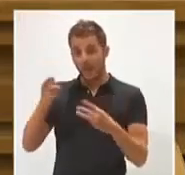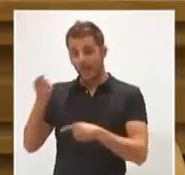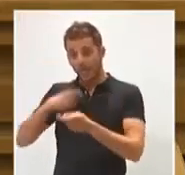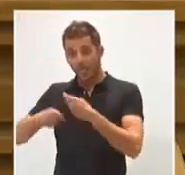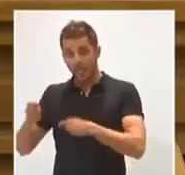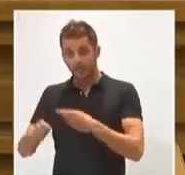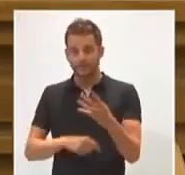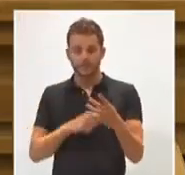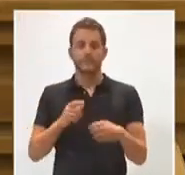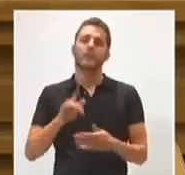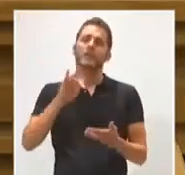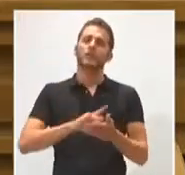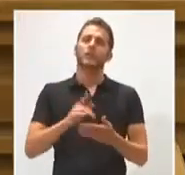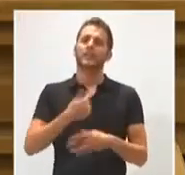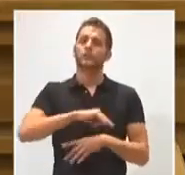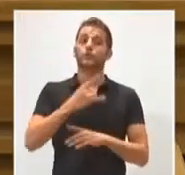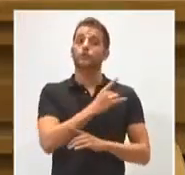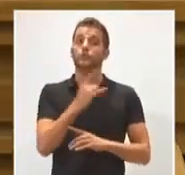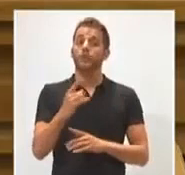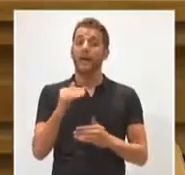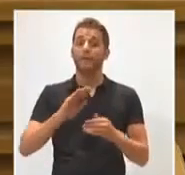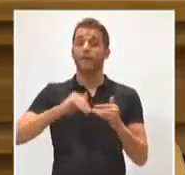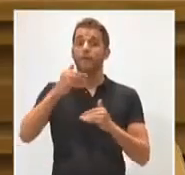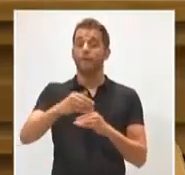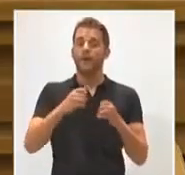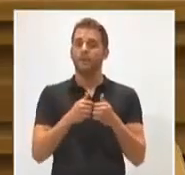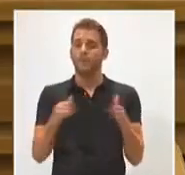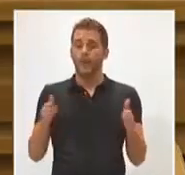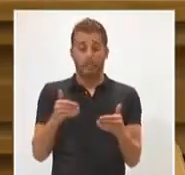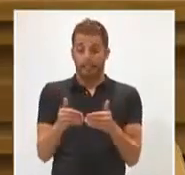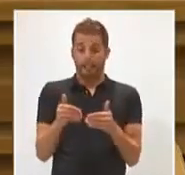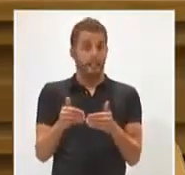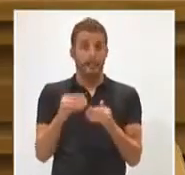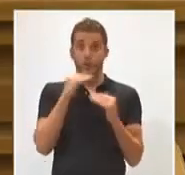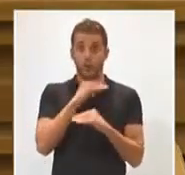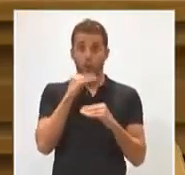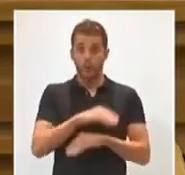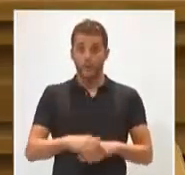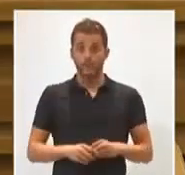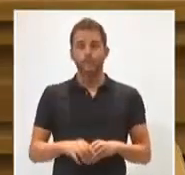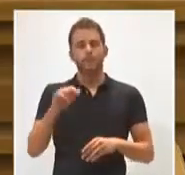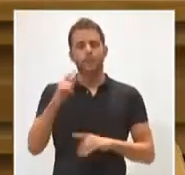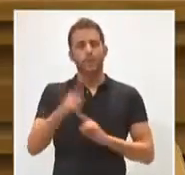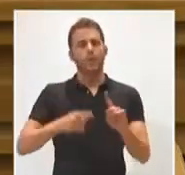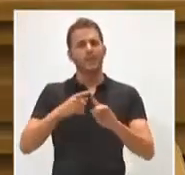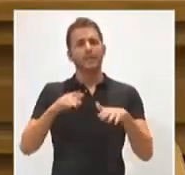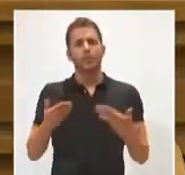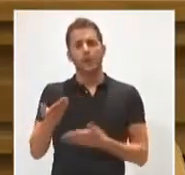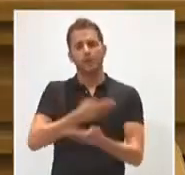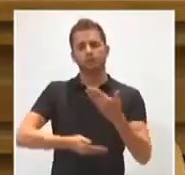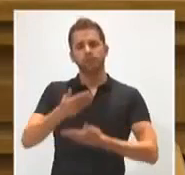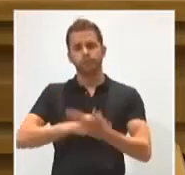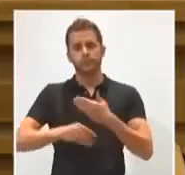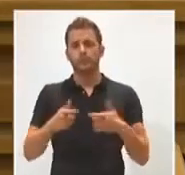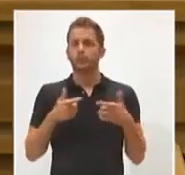cuatro nuevas antenas exteriores esto va a ser ya mismo ahora en el mes de octubre que también tienen la finalidad de cooperar con nuestro sector empresarial